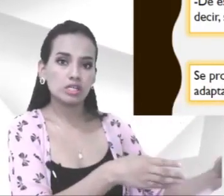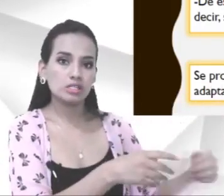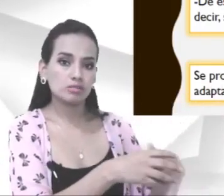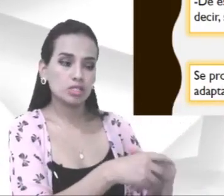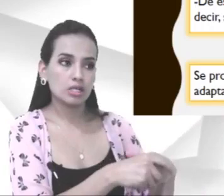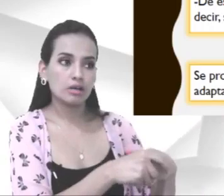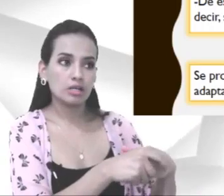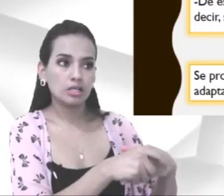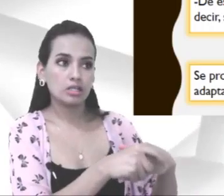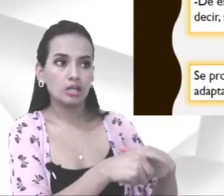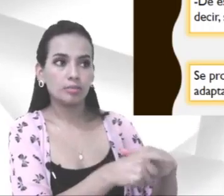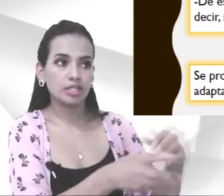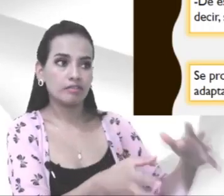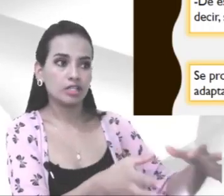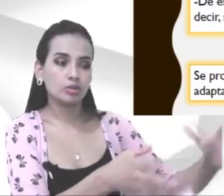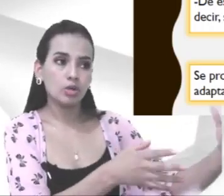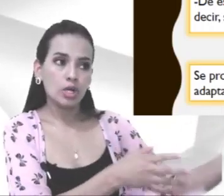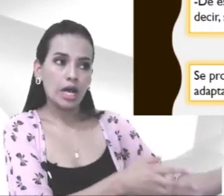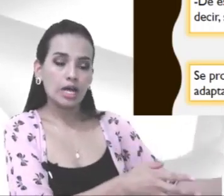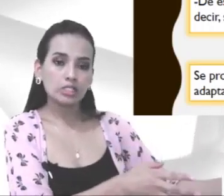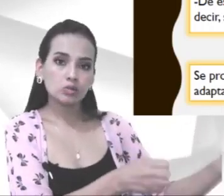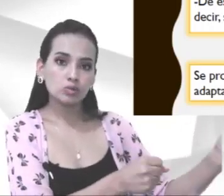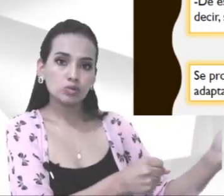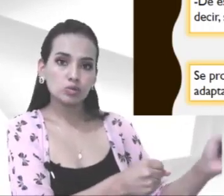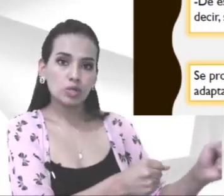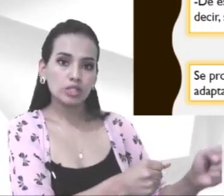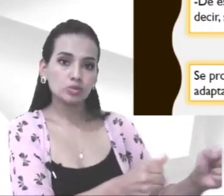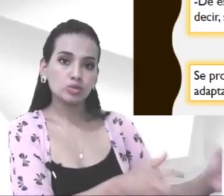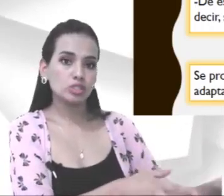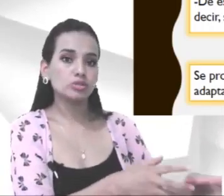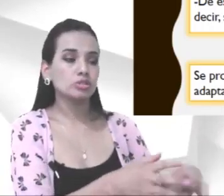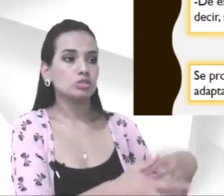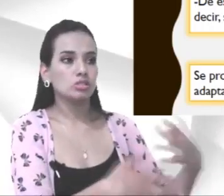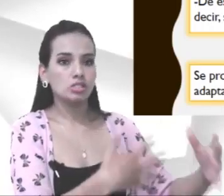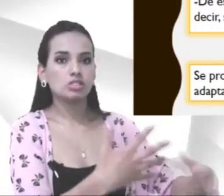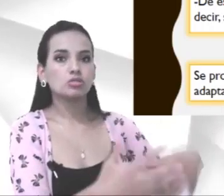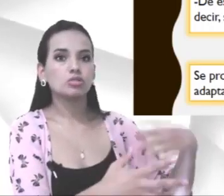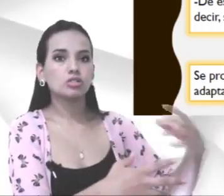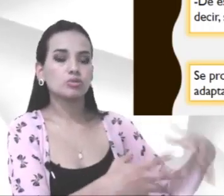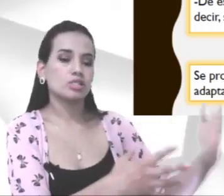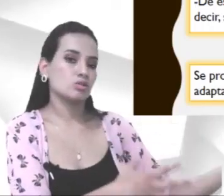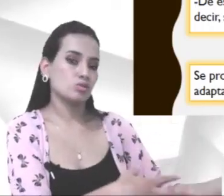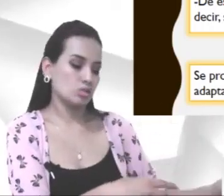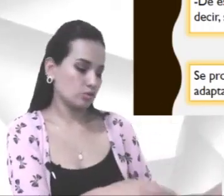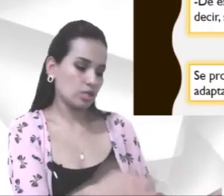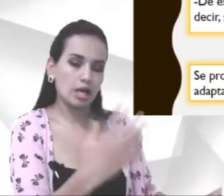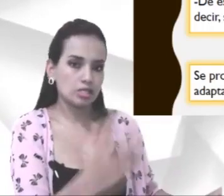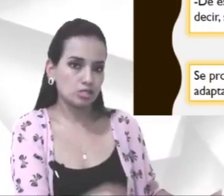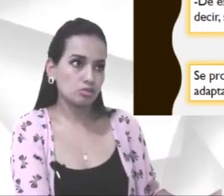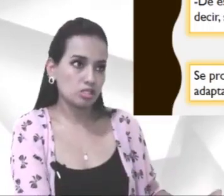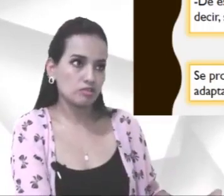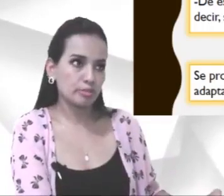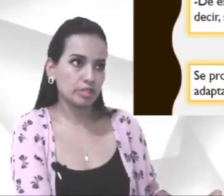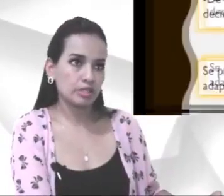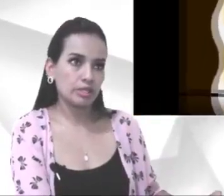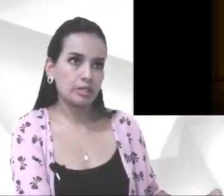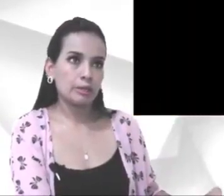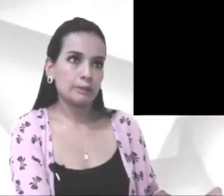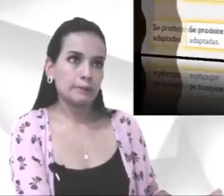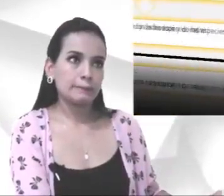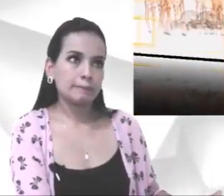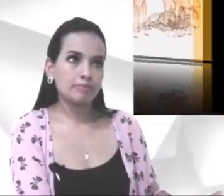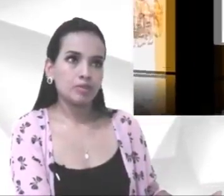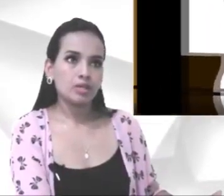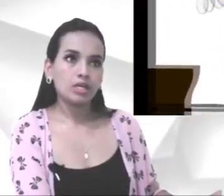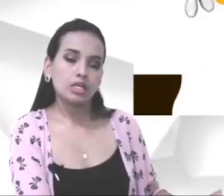sus genes genéticamente hablando a sus a sus hijos y éstos a su vez a sus hijos así sucesivamente